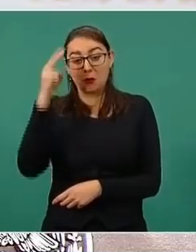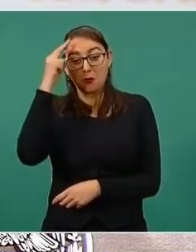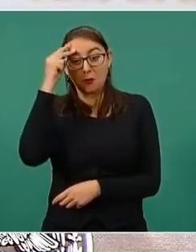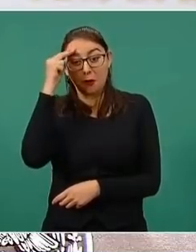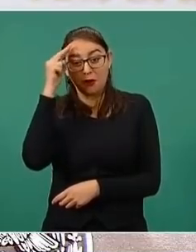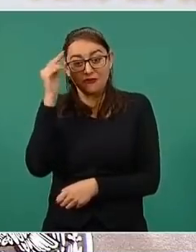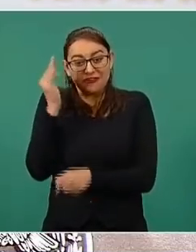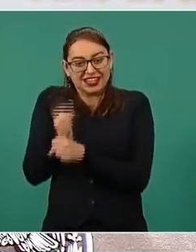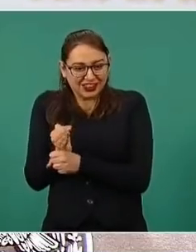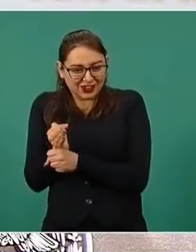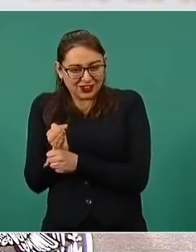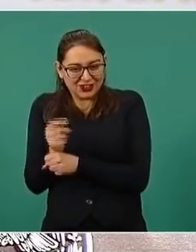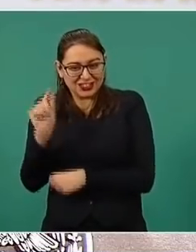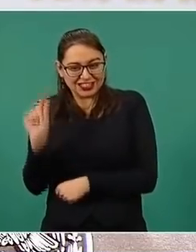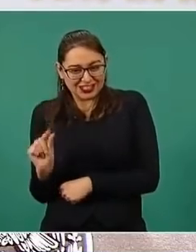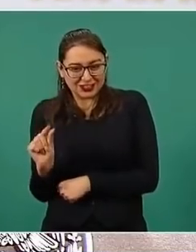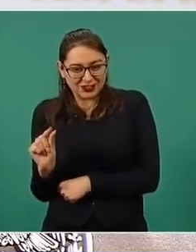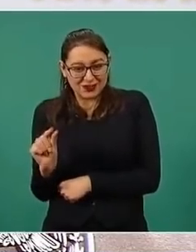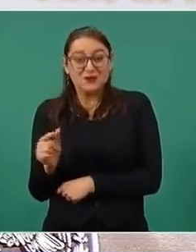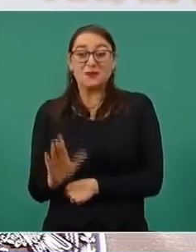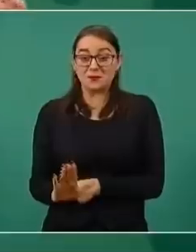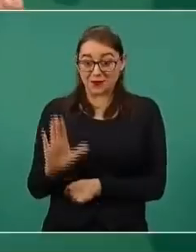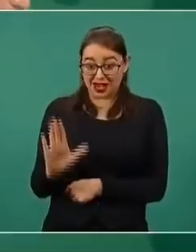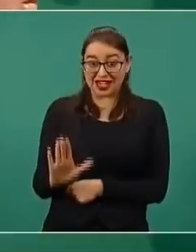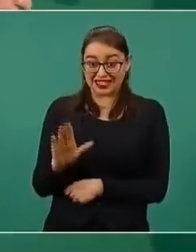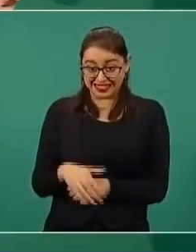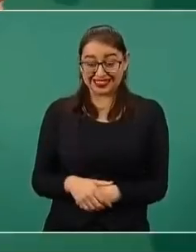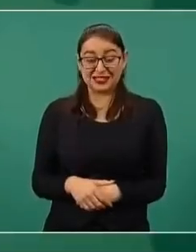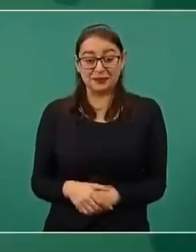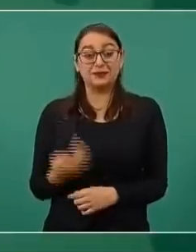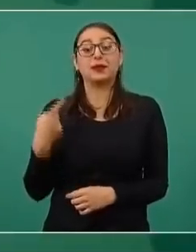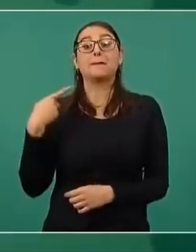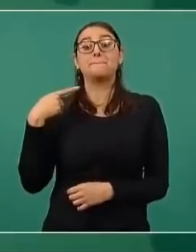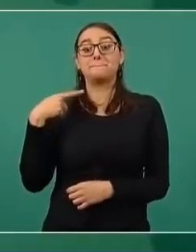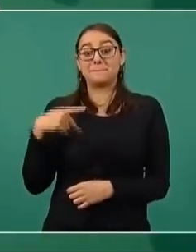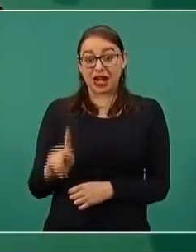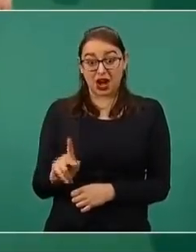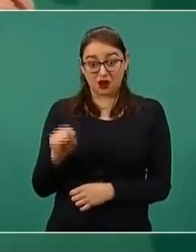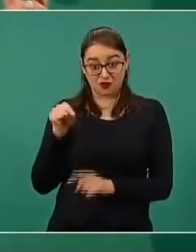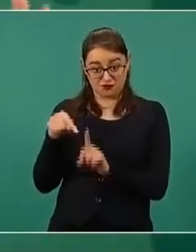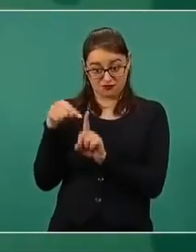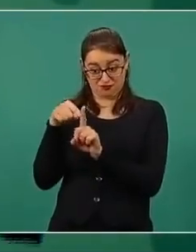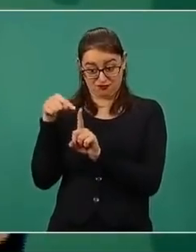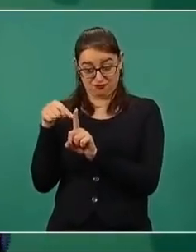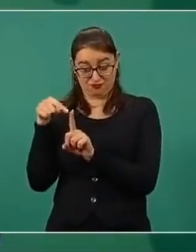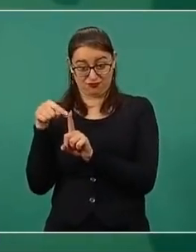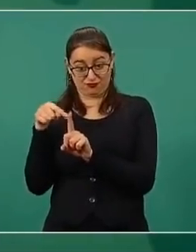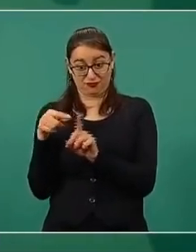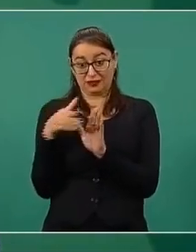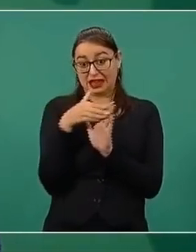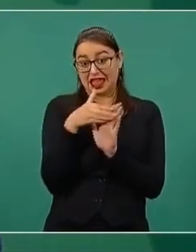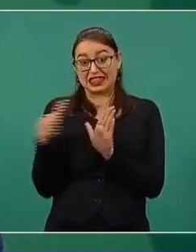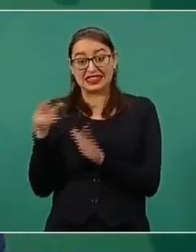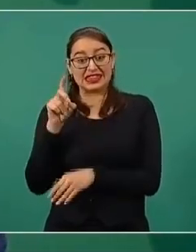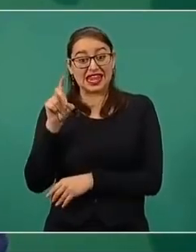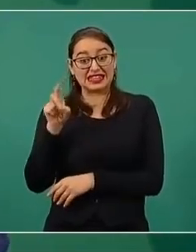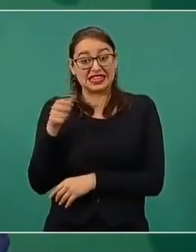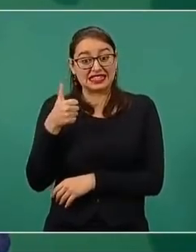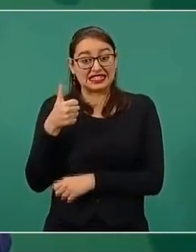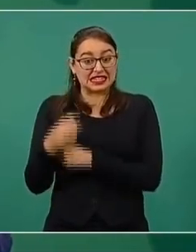don Porfirito. Pero don Porfirito, en los últimos 36 años,